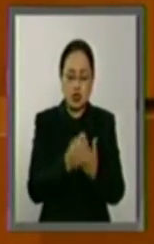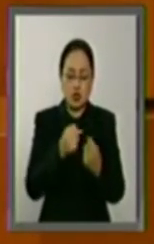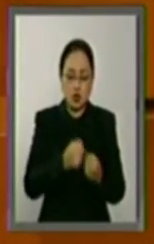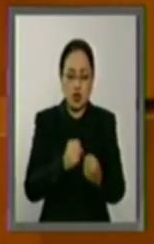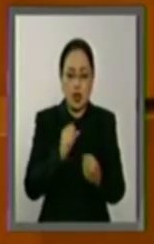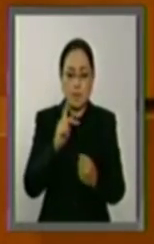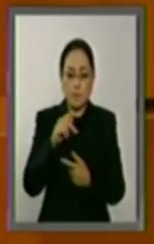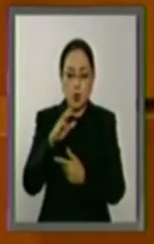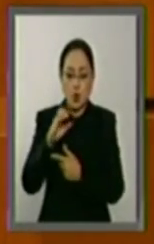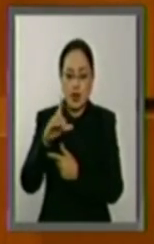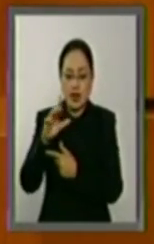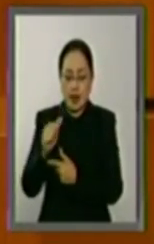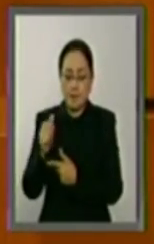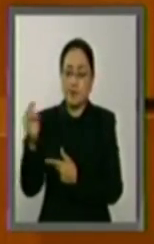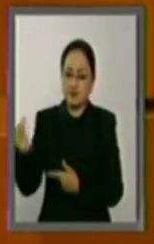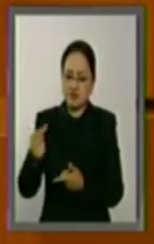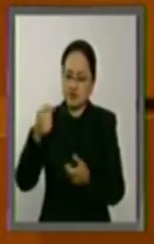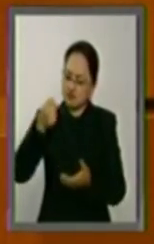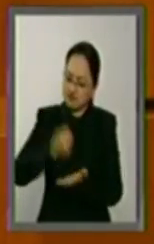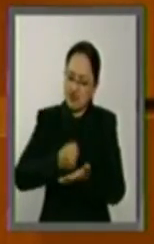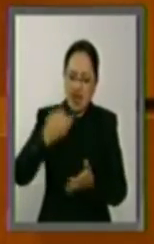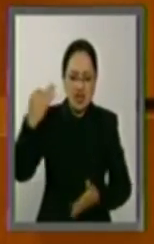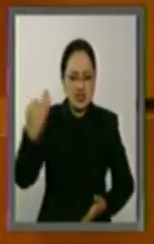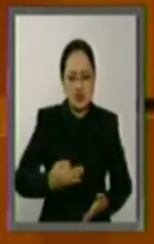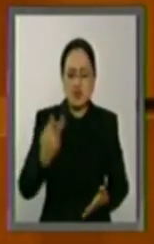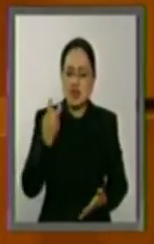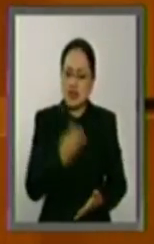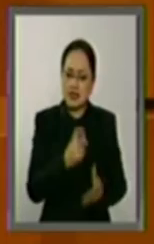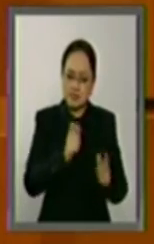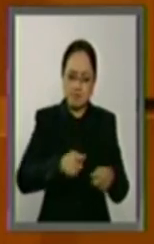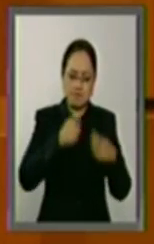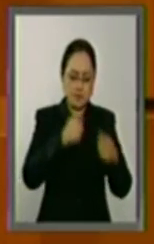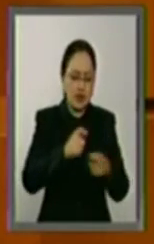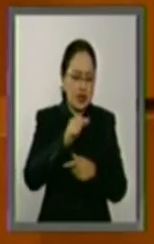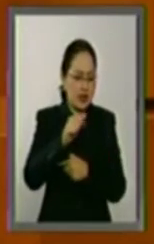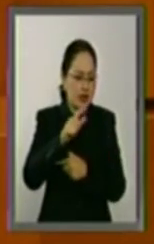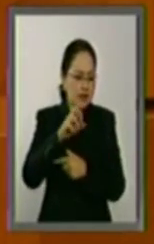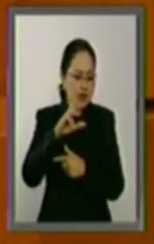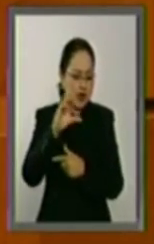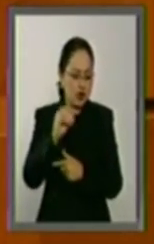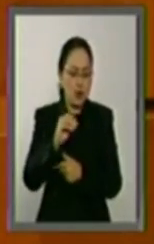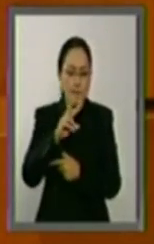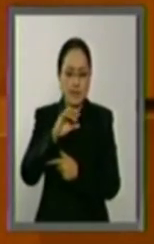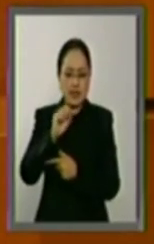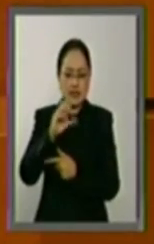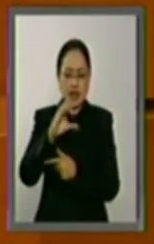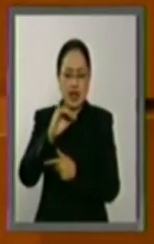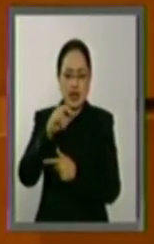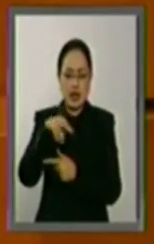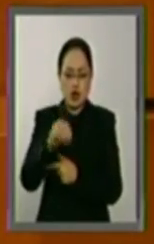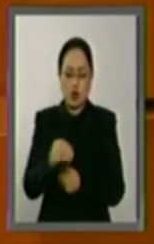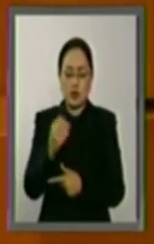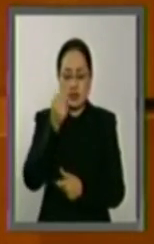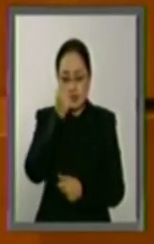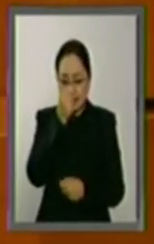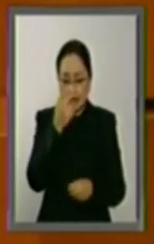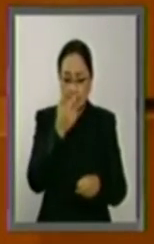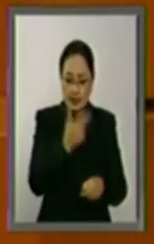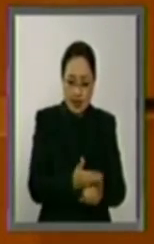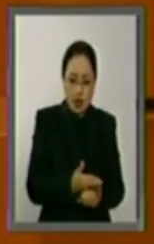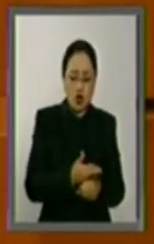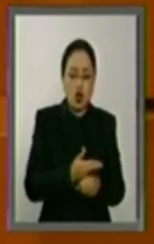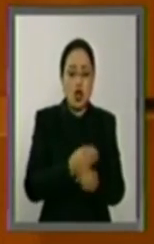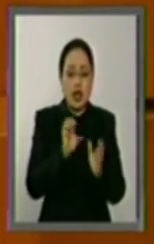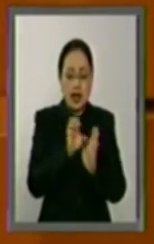Pública ratificando el nombramiento de Álvaro Vizcaíno como secretario ejecutivo del Sistema